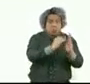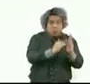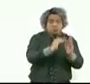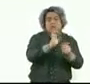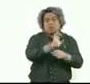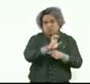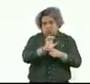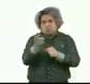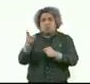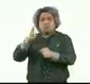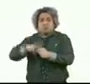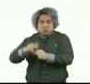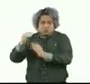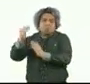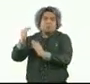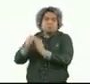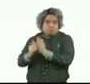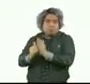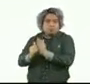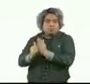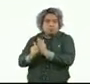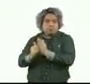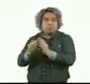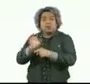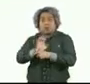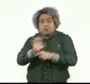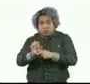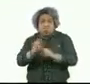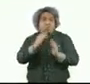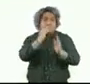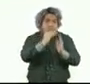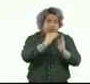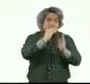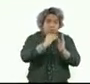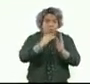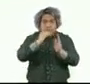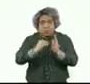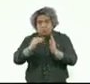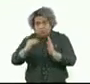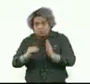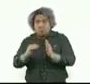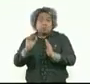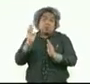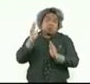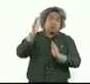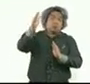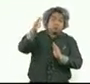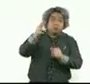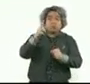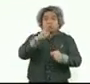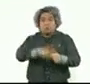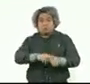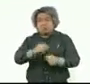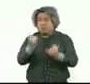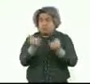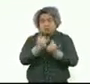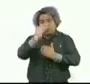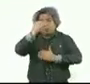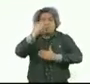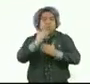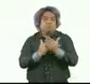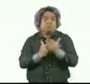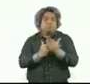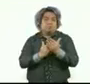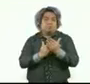las hospitalizaciones y así seguimos. Y como siguen bajando los casos positivos, podemos prever que esta tendencia de ingresos hospitalarios continúe a la baja en los siguientes